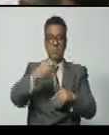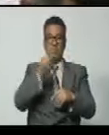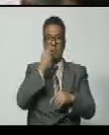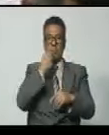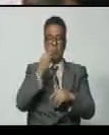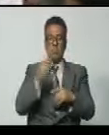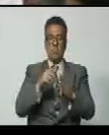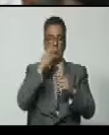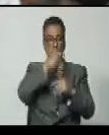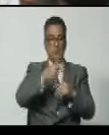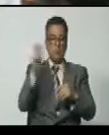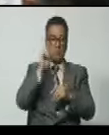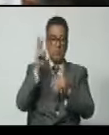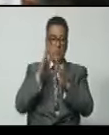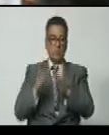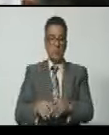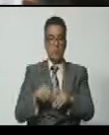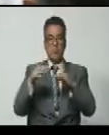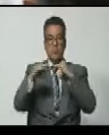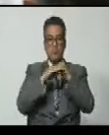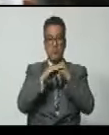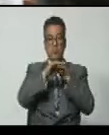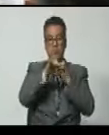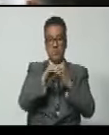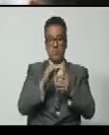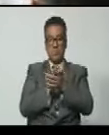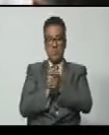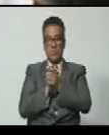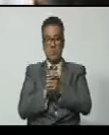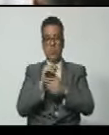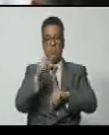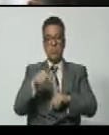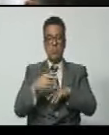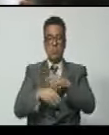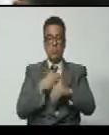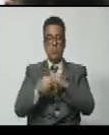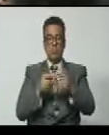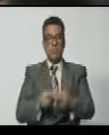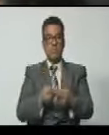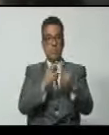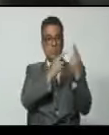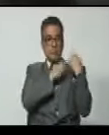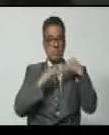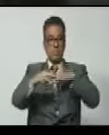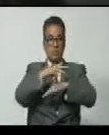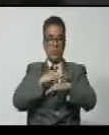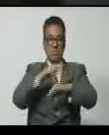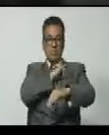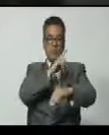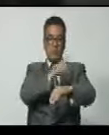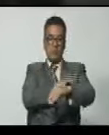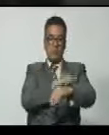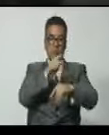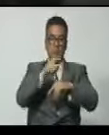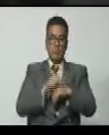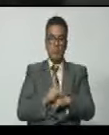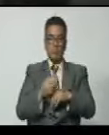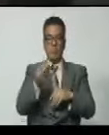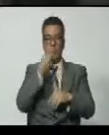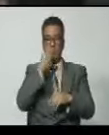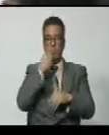alimento para la población venezolana. Igualmente, esta compañera ha sido representante del Ministerio del Poder Popular para